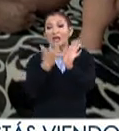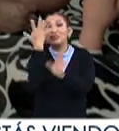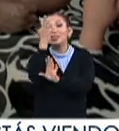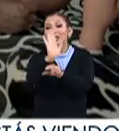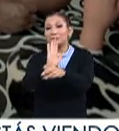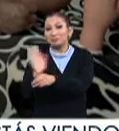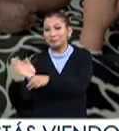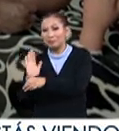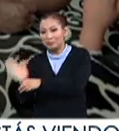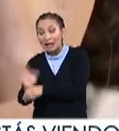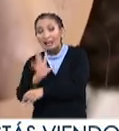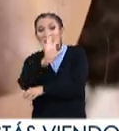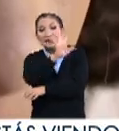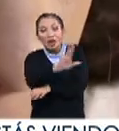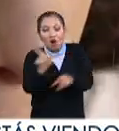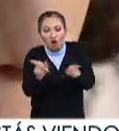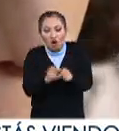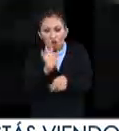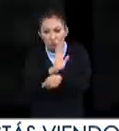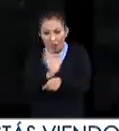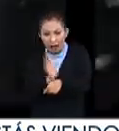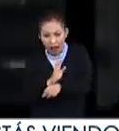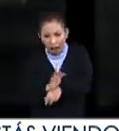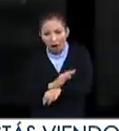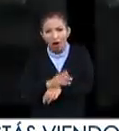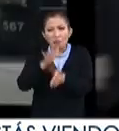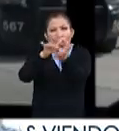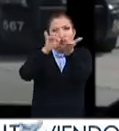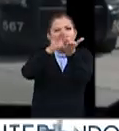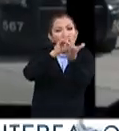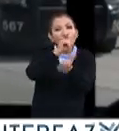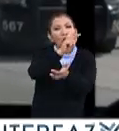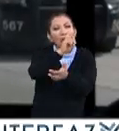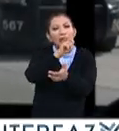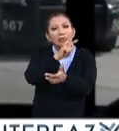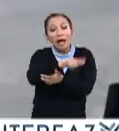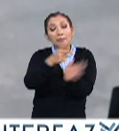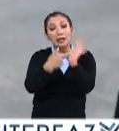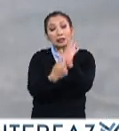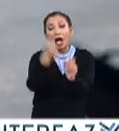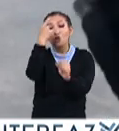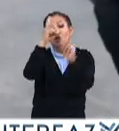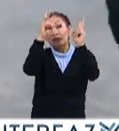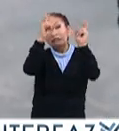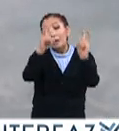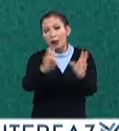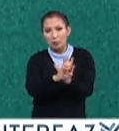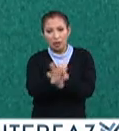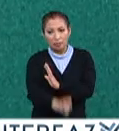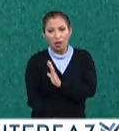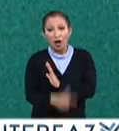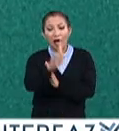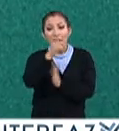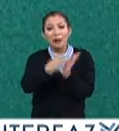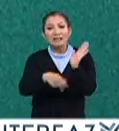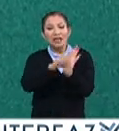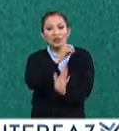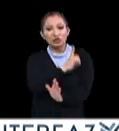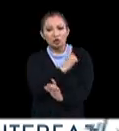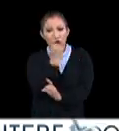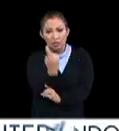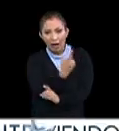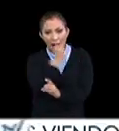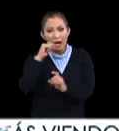10 largometrajes y 5 cortometrajes de corte documental, donde se presentarán algunos títulos como La Plaza de la